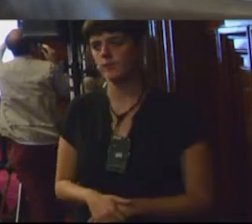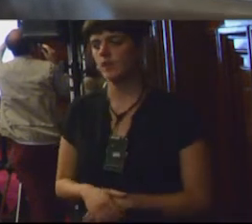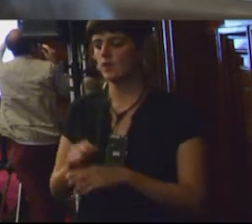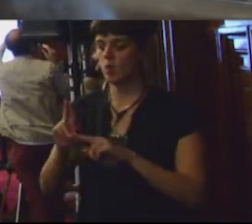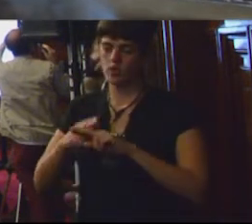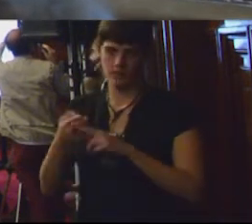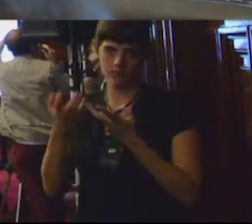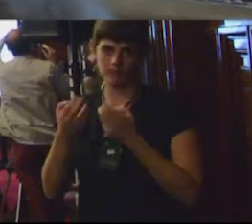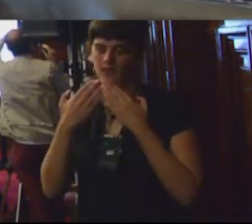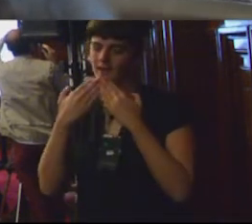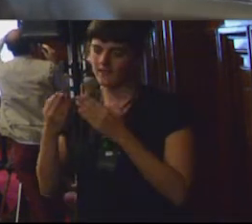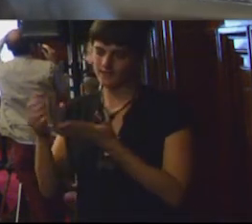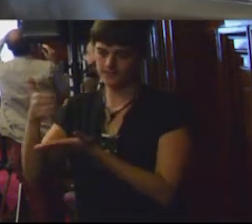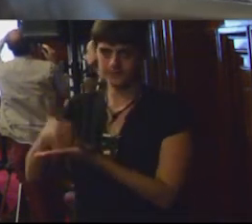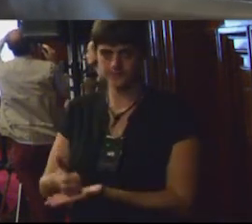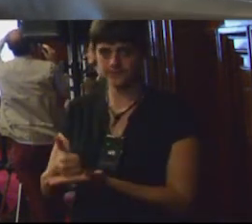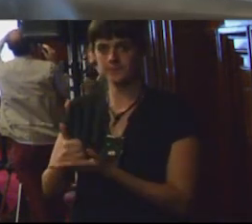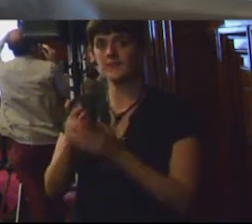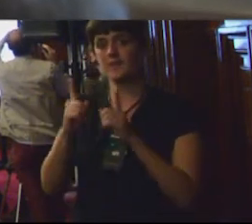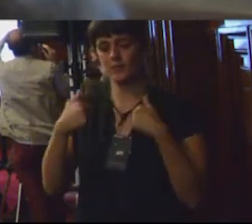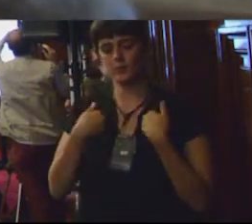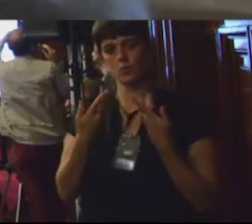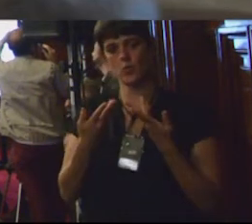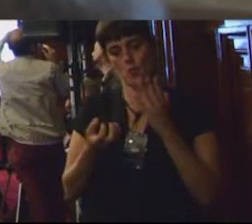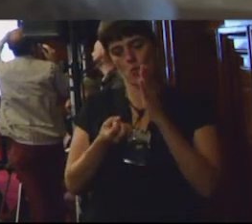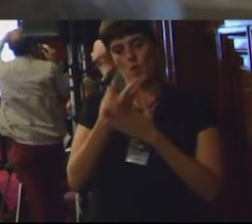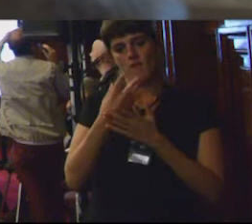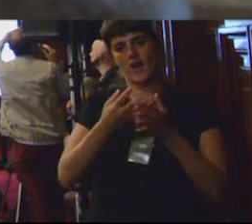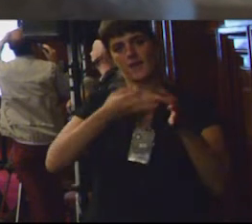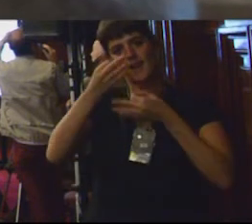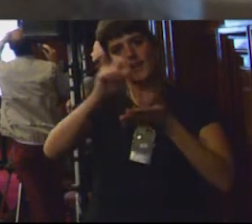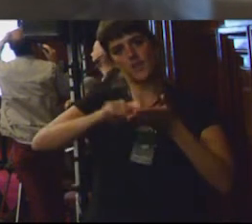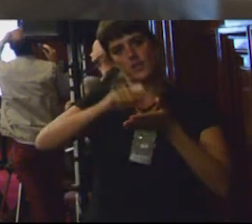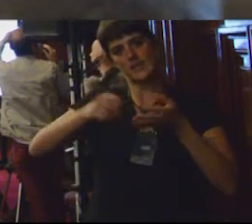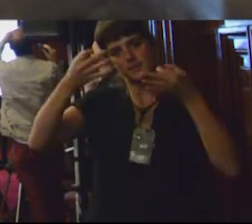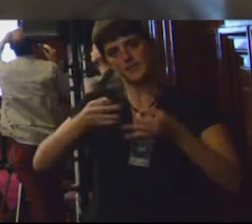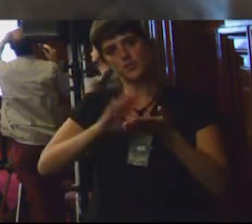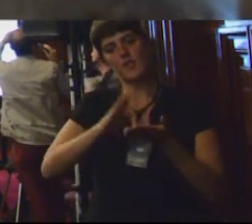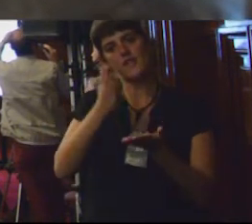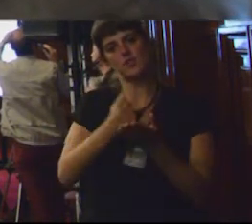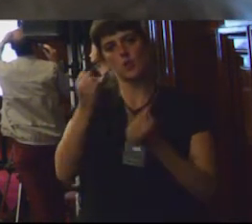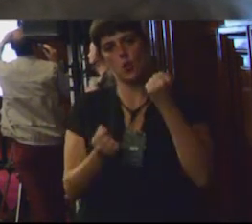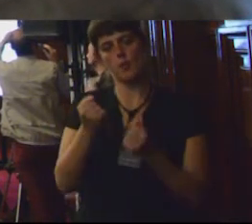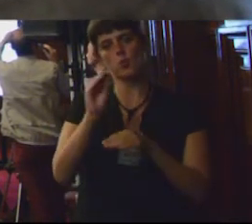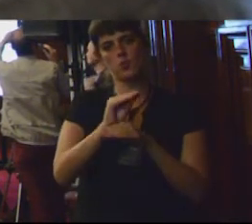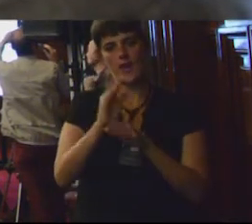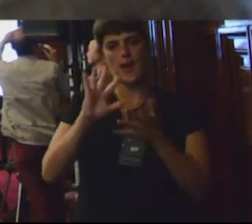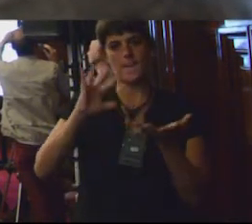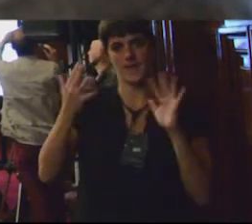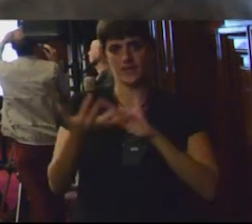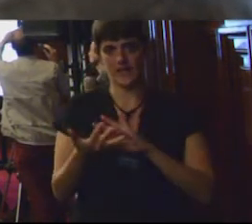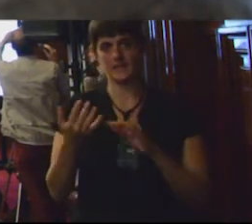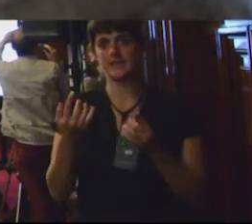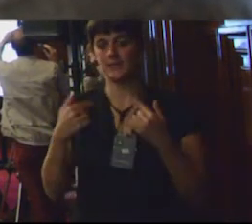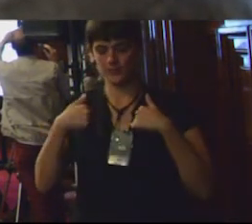y también como nueva relatora especial sobre derechos económicos, sociales, culturales y ambientales, en este ámbito que no es un